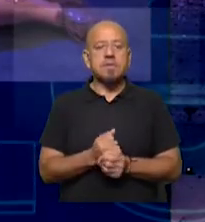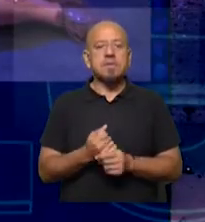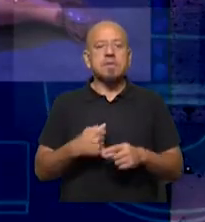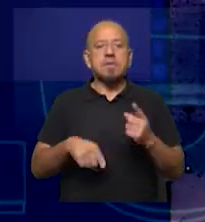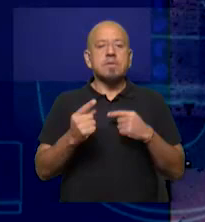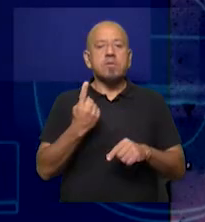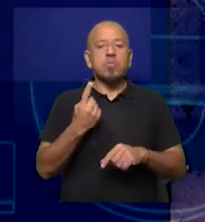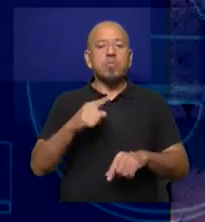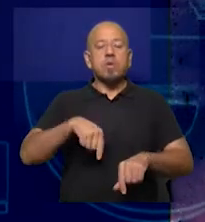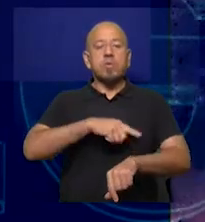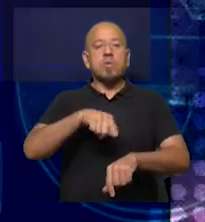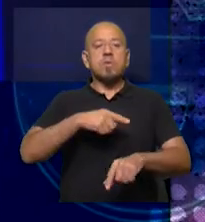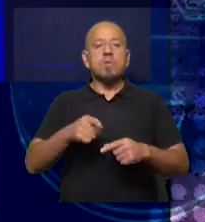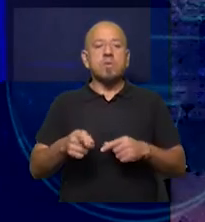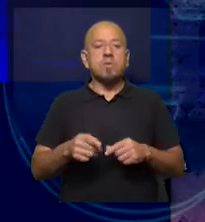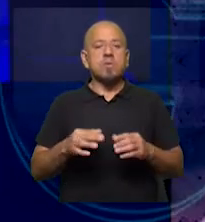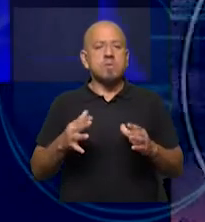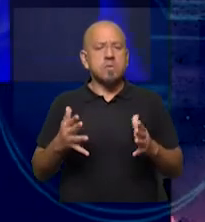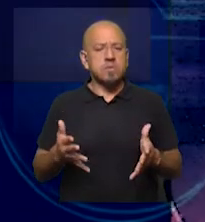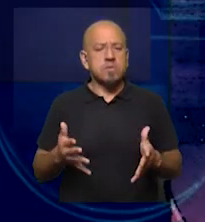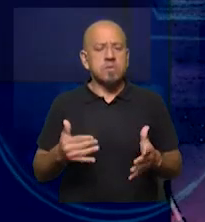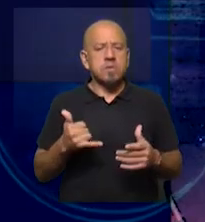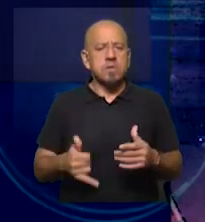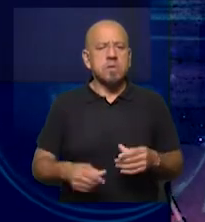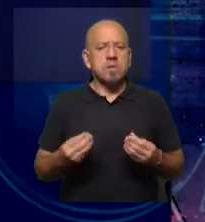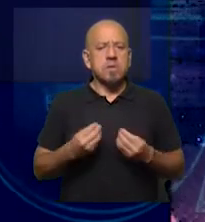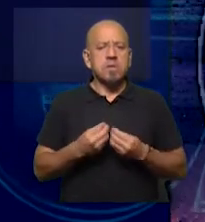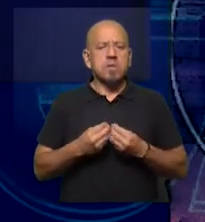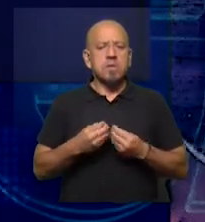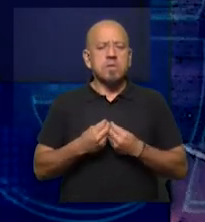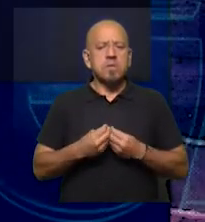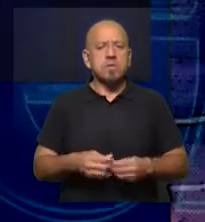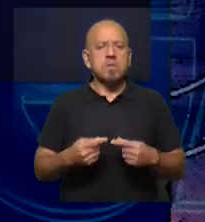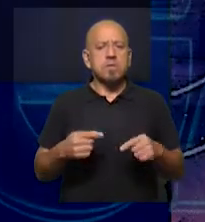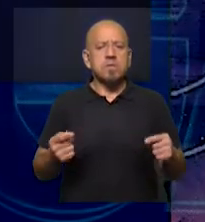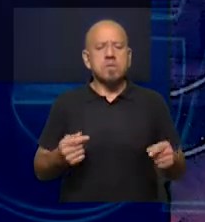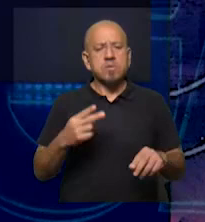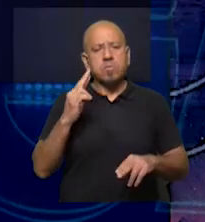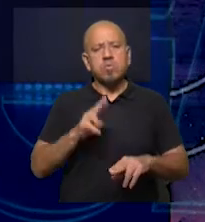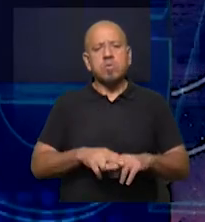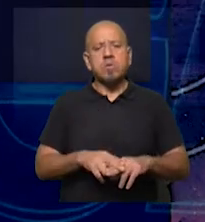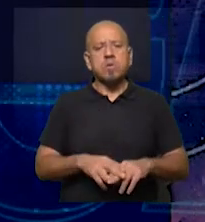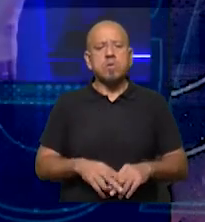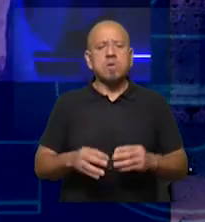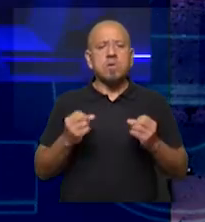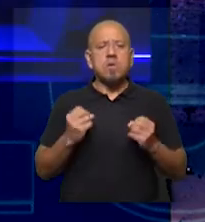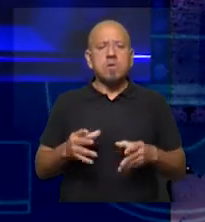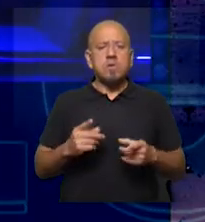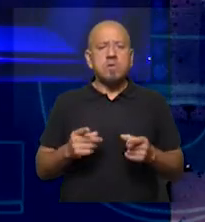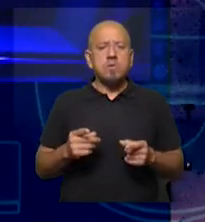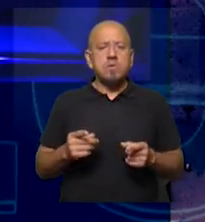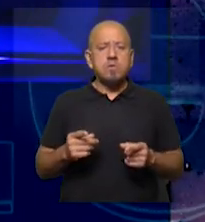una hora muy contundente. Nosotros quedamos muertos, no solo porque estamos los dos en escena todo el